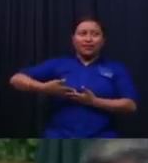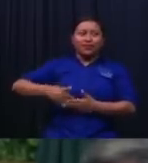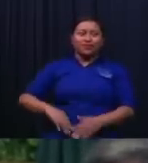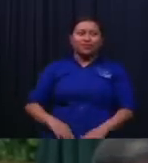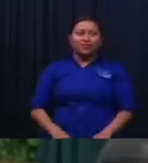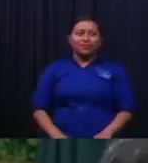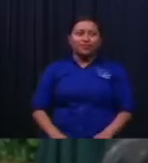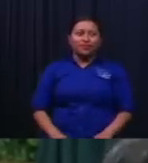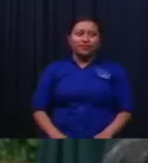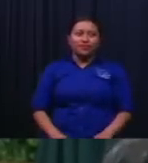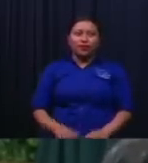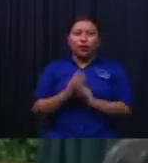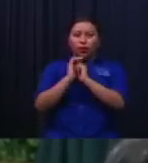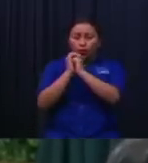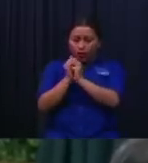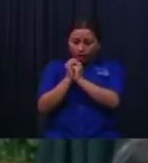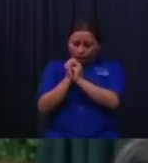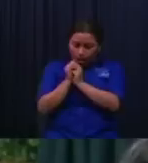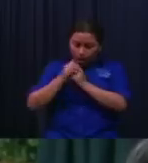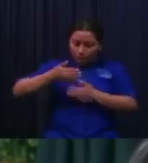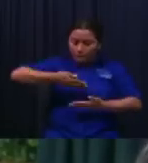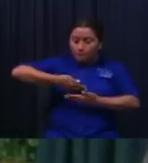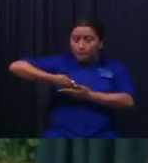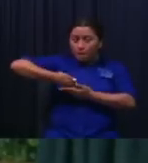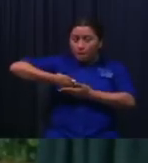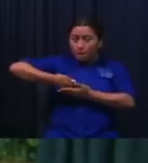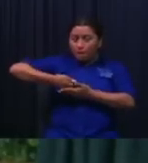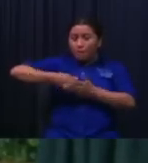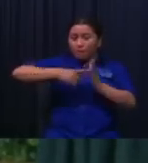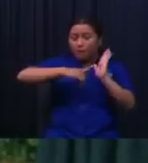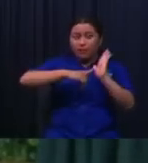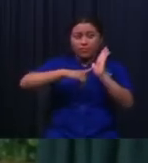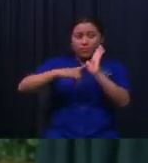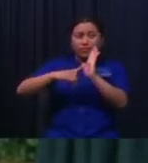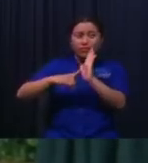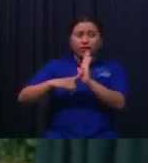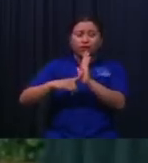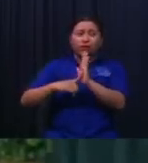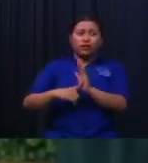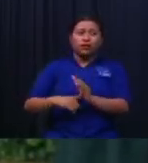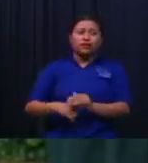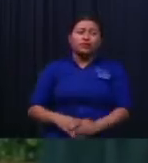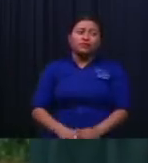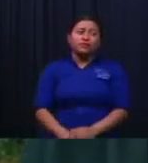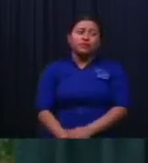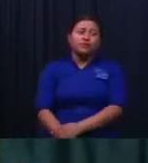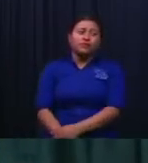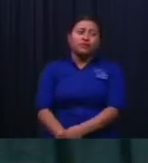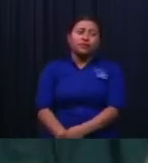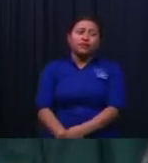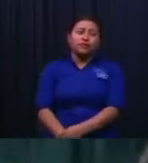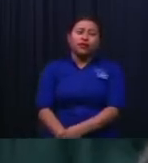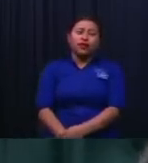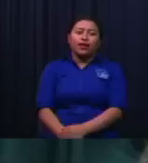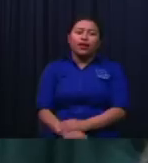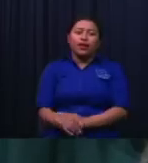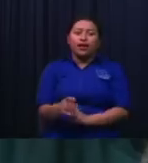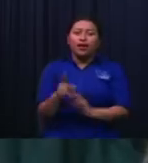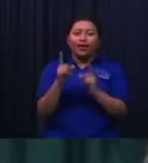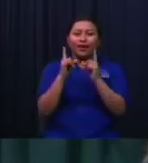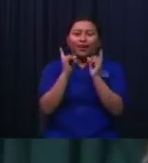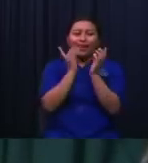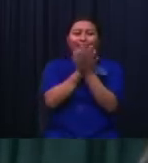Reynoso y sus padres, que puedan pasar aquí al frente, por favor. Vamos a orar por Erickson, y un cumpleaños también por